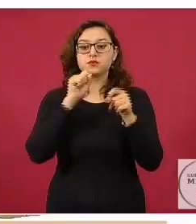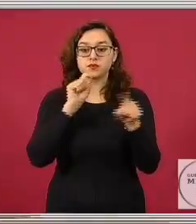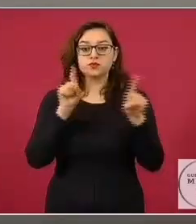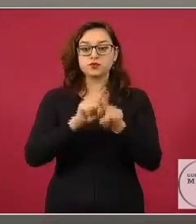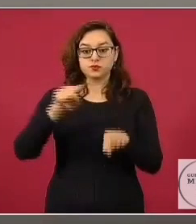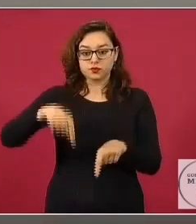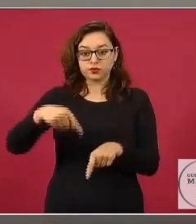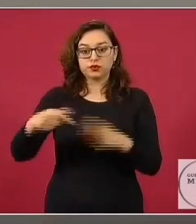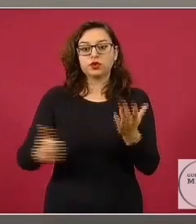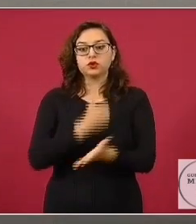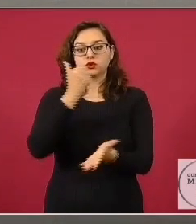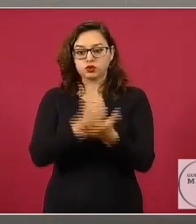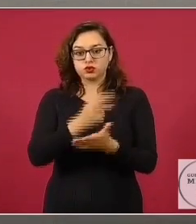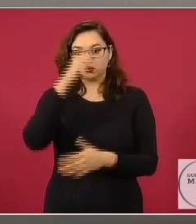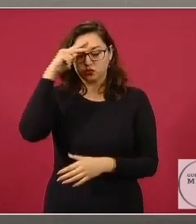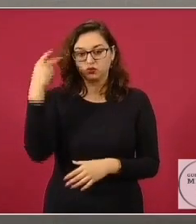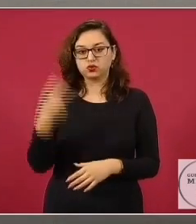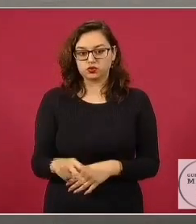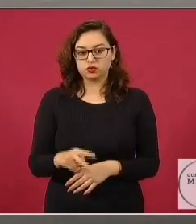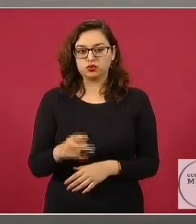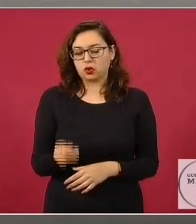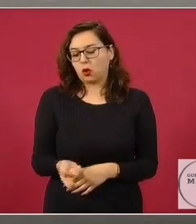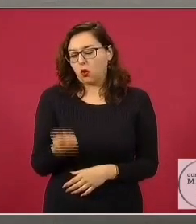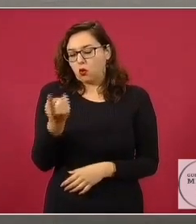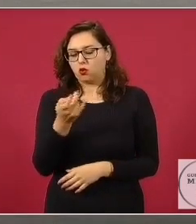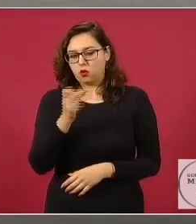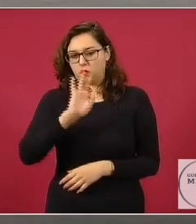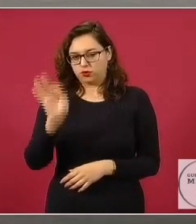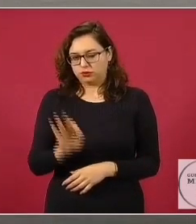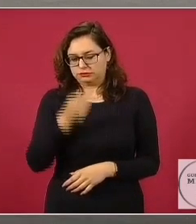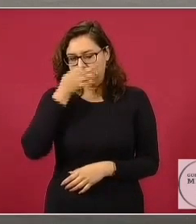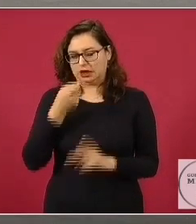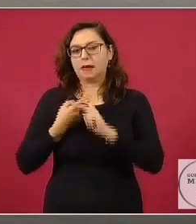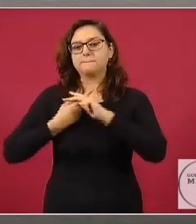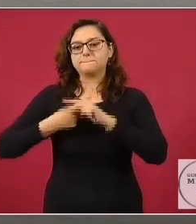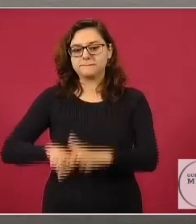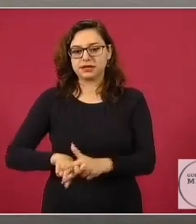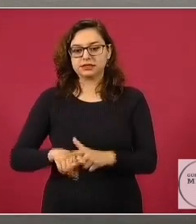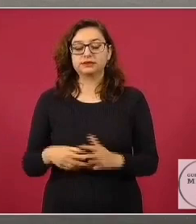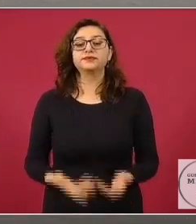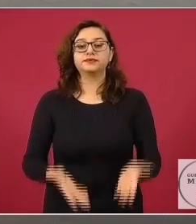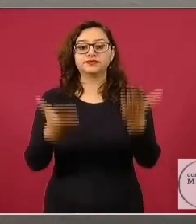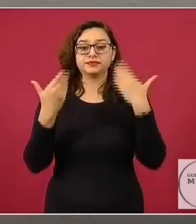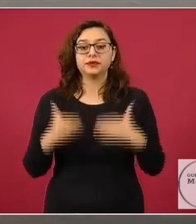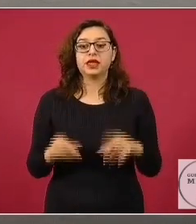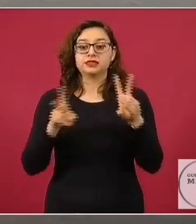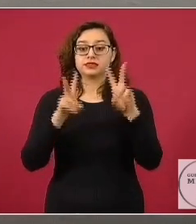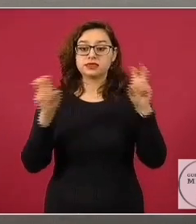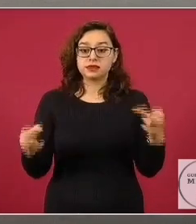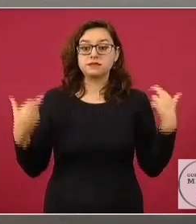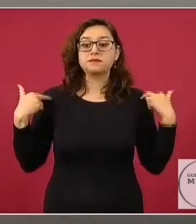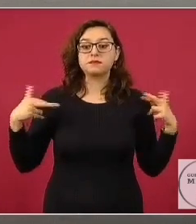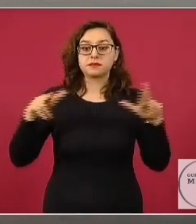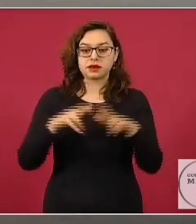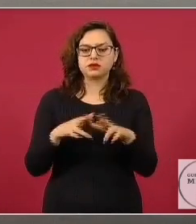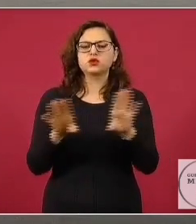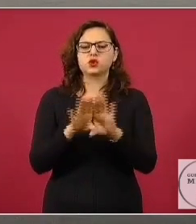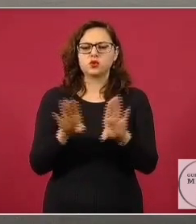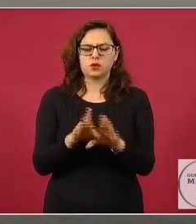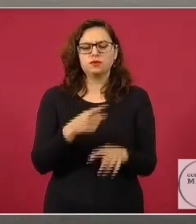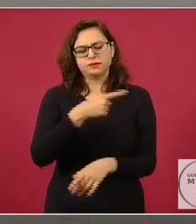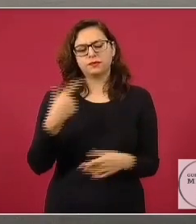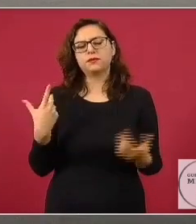y llevamos hasta el momento un poquito menos del 1%. En personal educativo, lo comentará la maestra Delfina, también hemos tenido